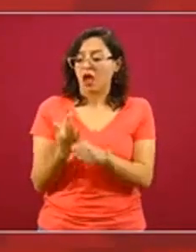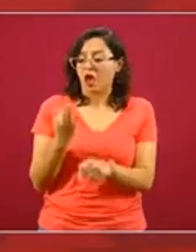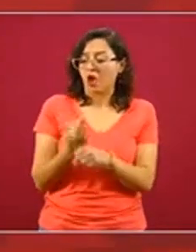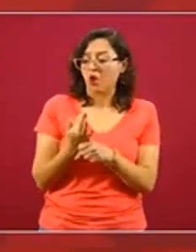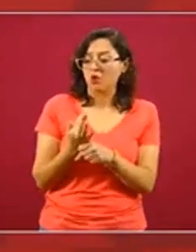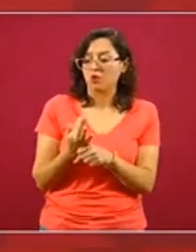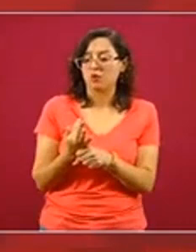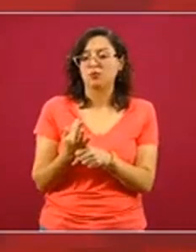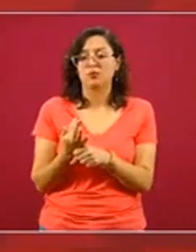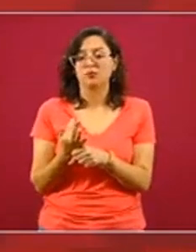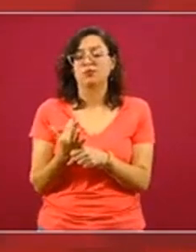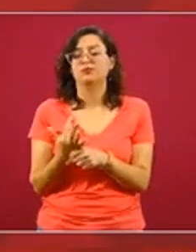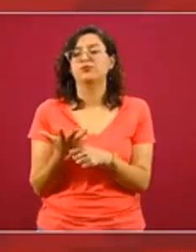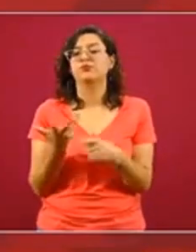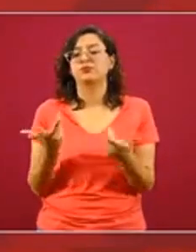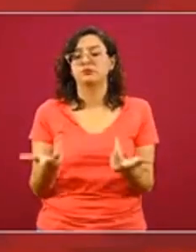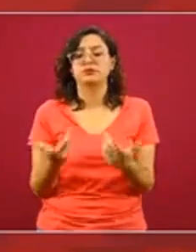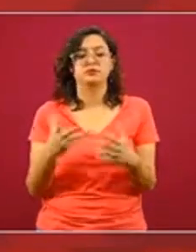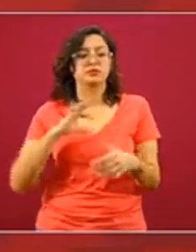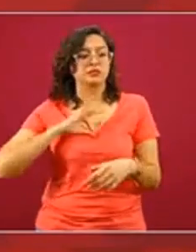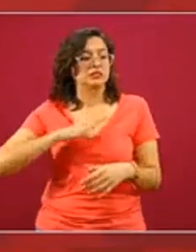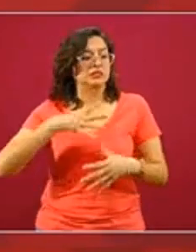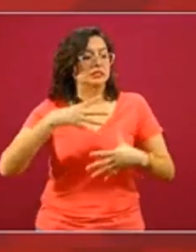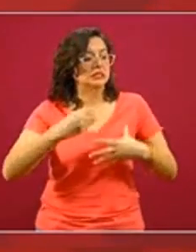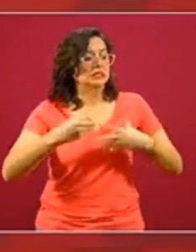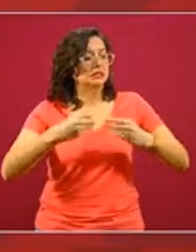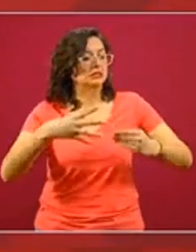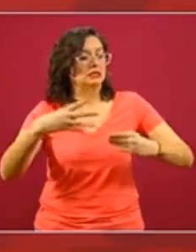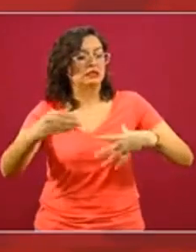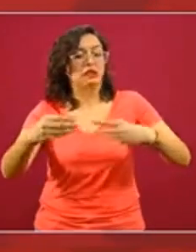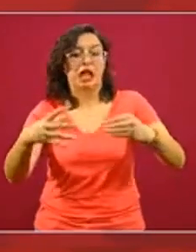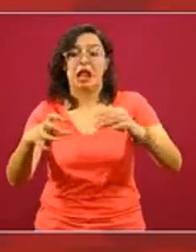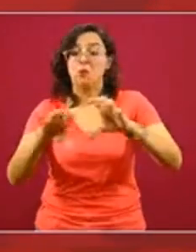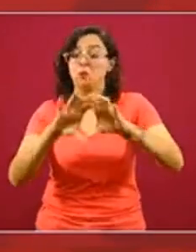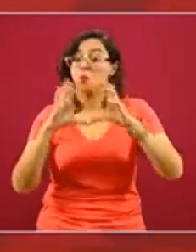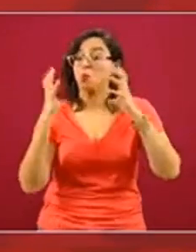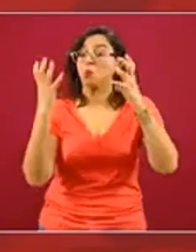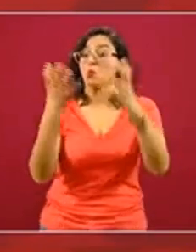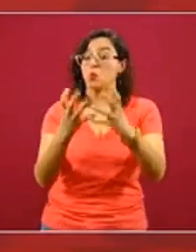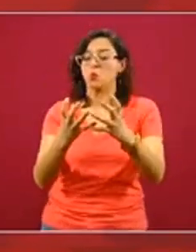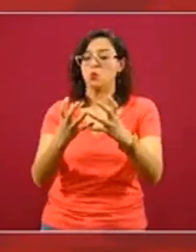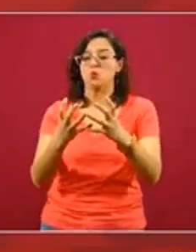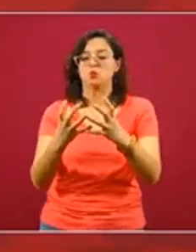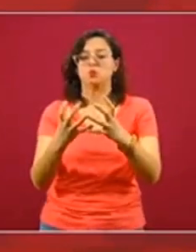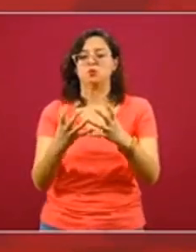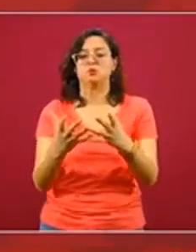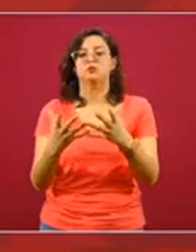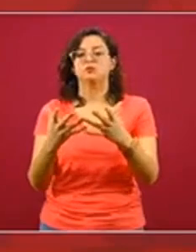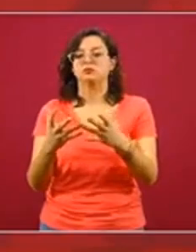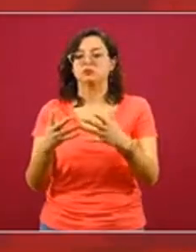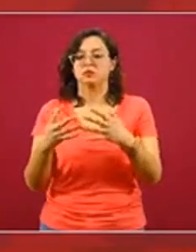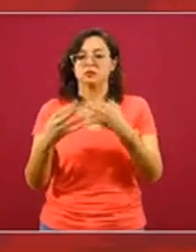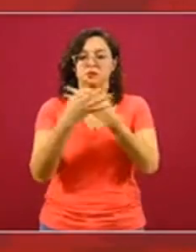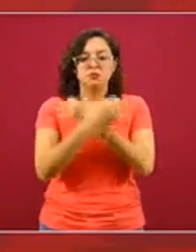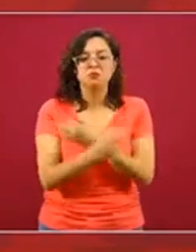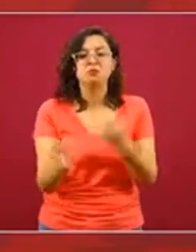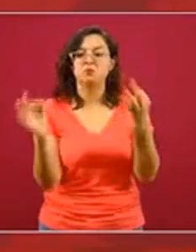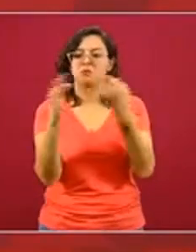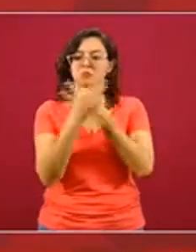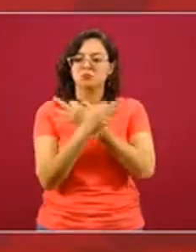con epidemias activas en todo el mundo, tengamos los mensajes continuos,